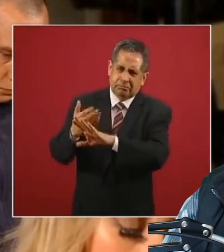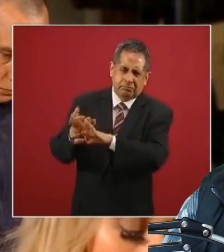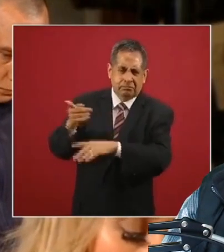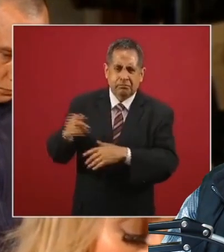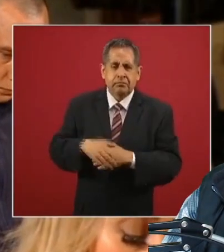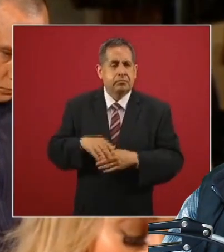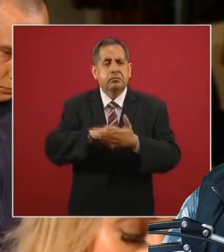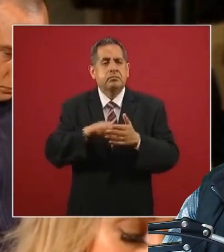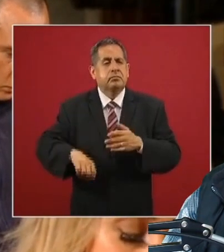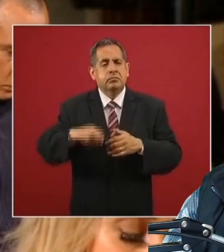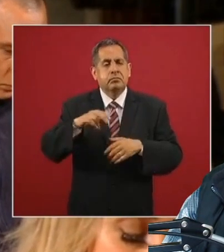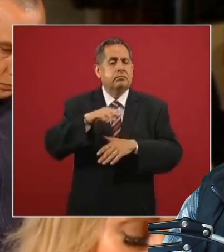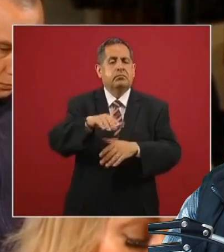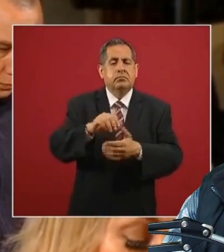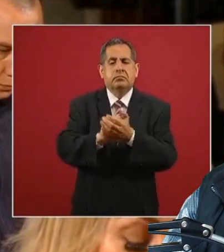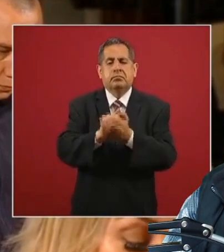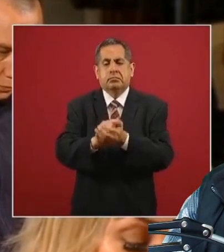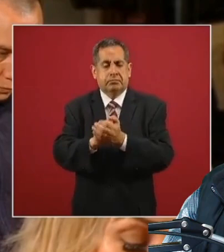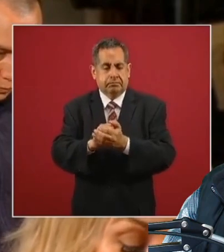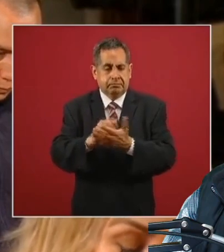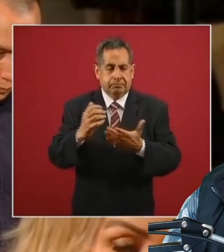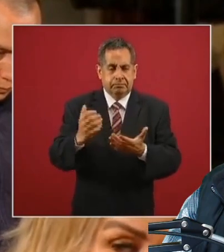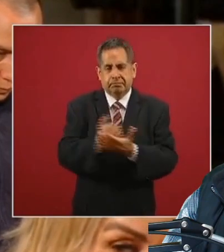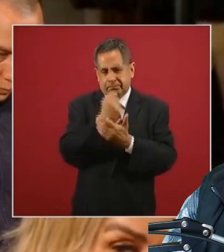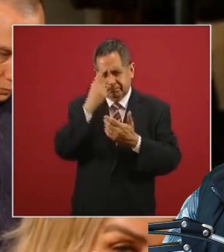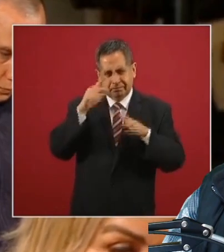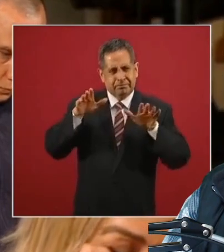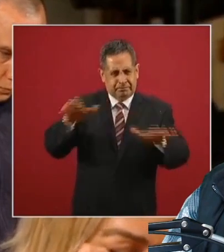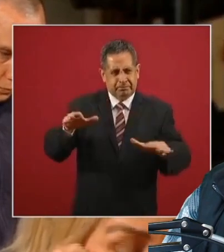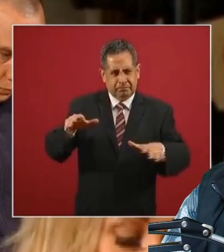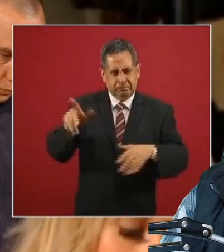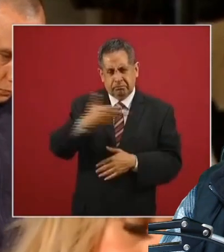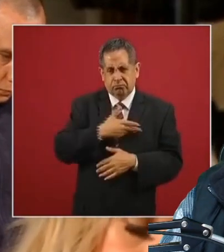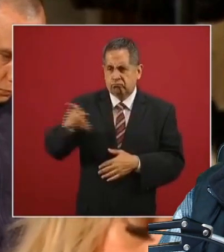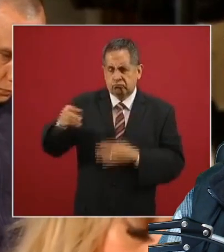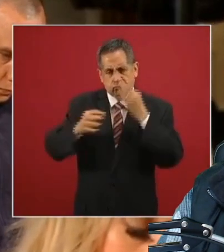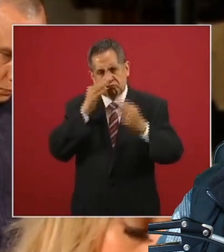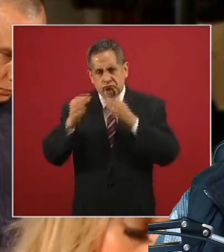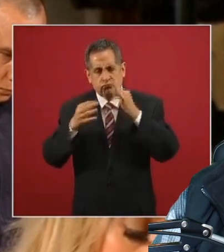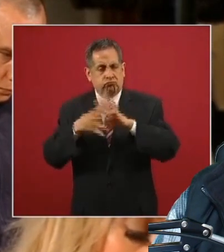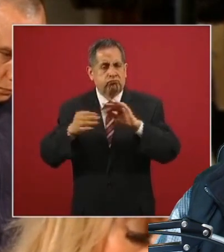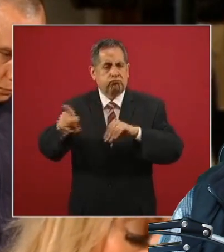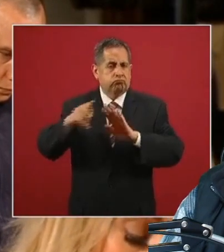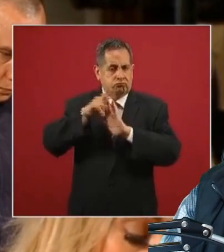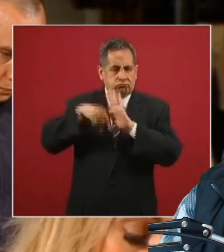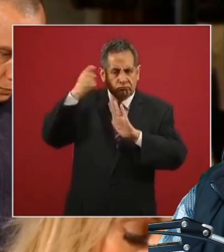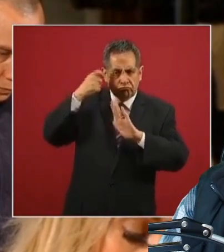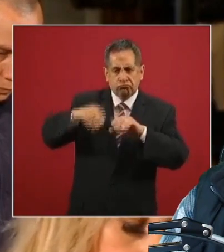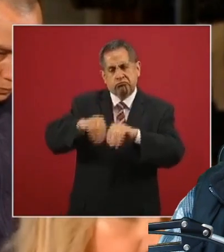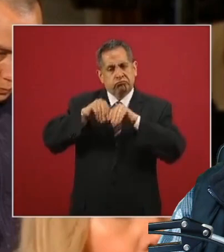promocionando la rifa en alusión al avión presidencial, usted ya ha lanzado un video